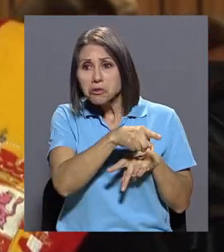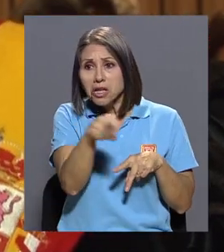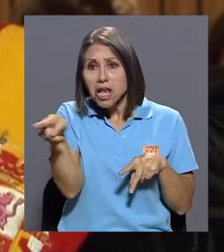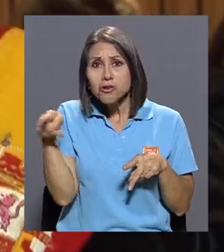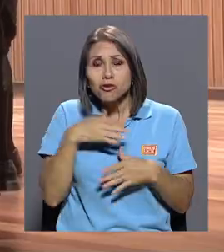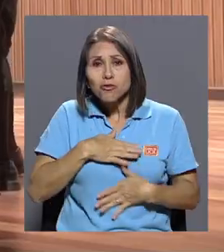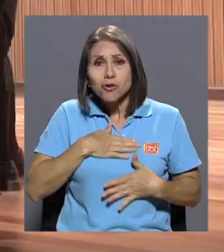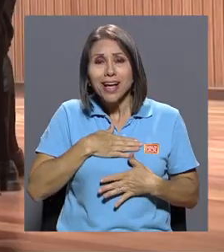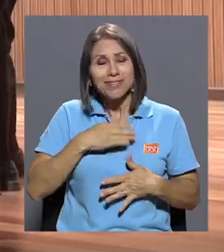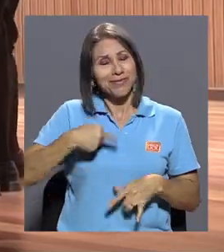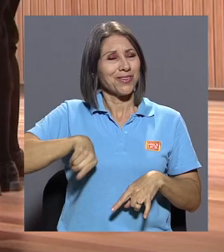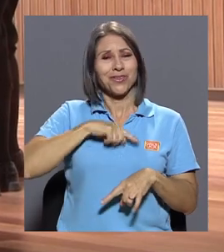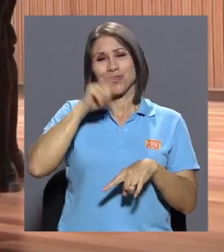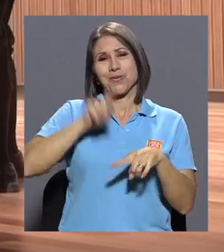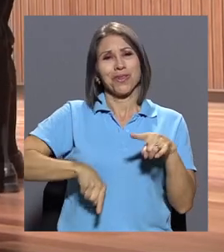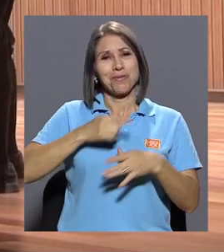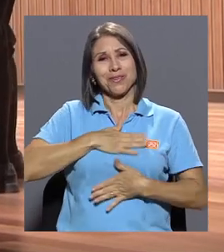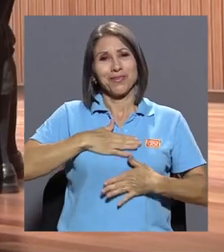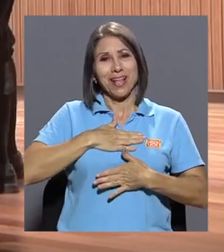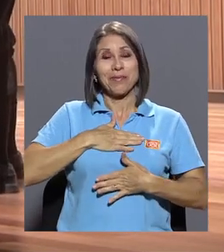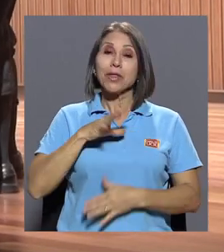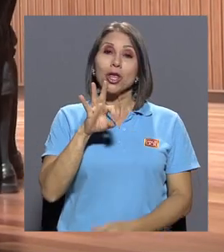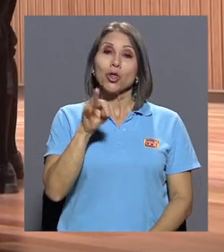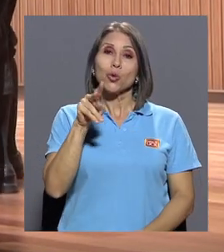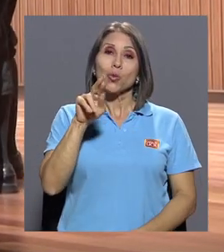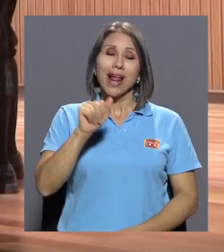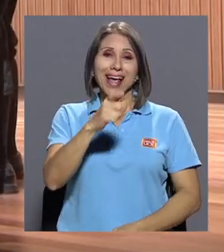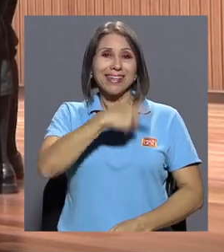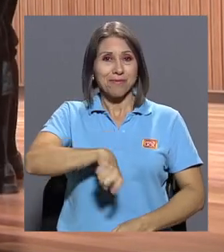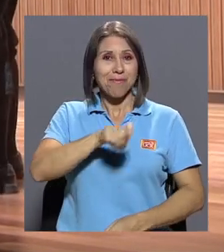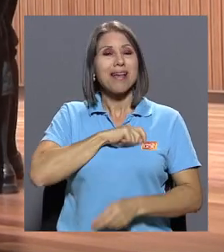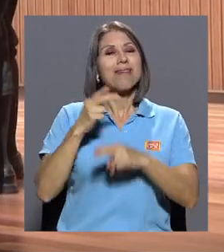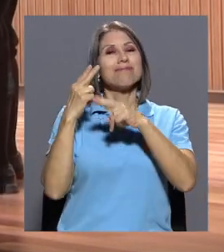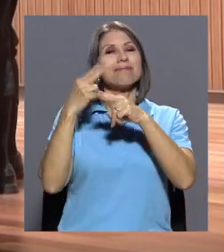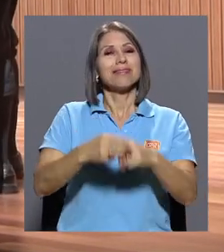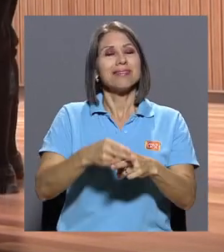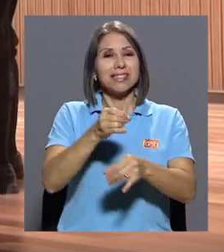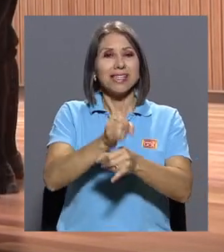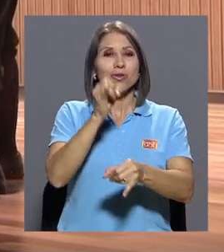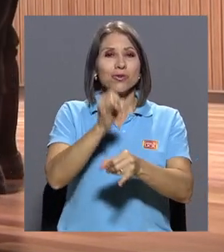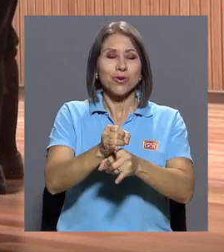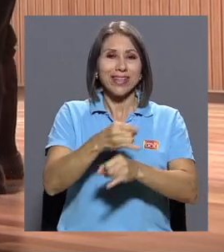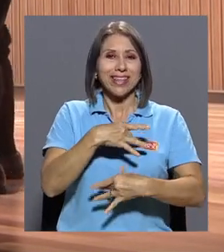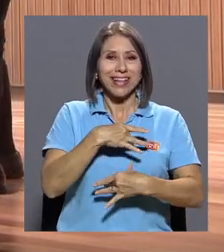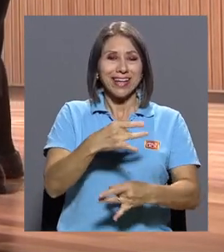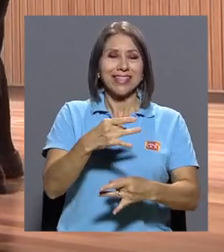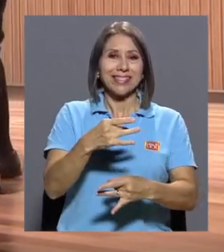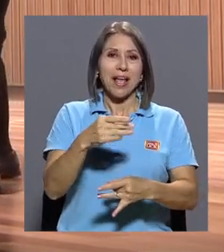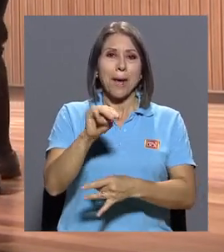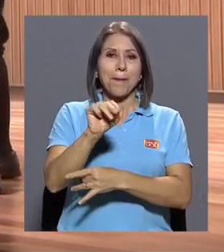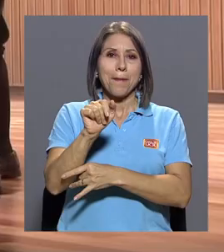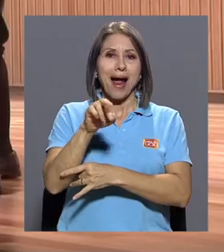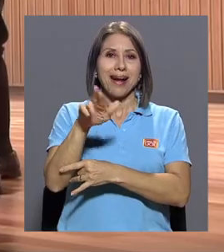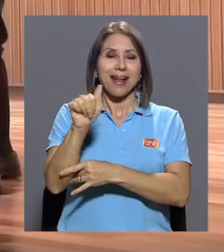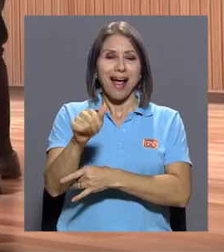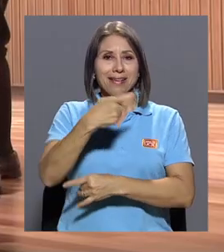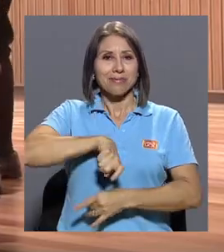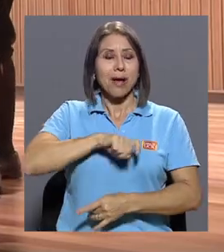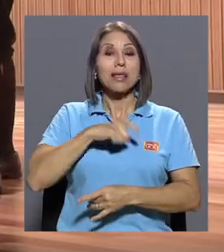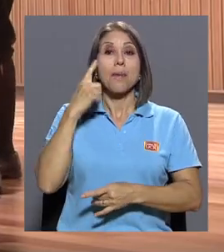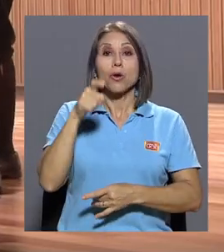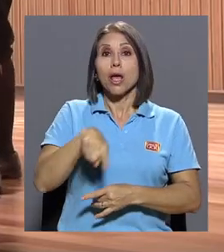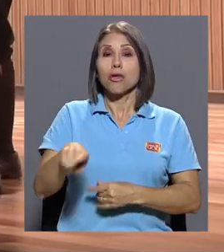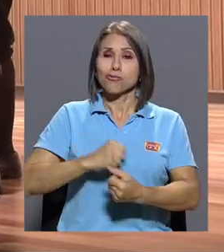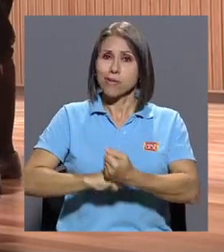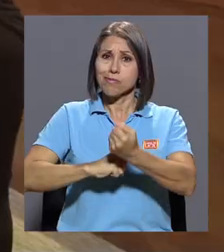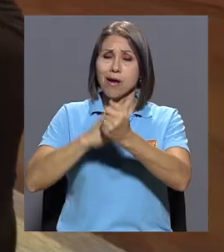tampoco podríamos disfrutar. Tuna España fue declarada institución de interés para la marca España por constituir una valiosa aportación a la